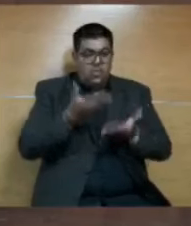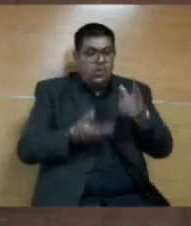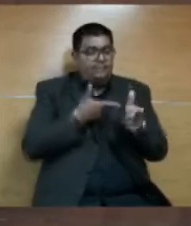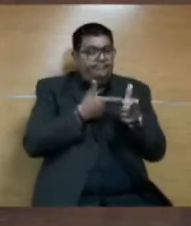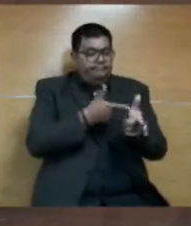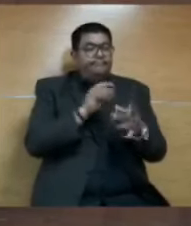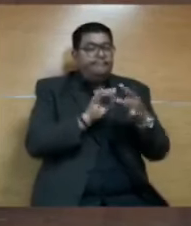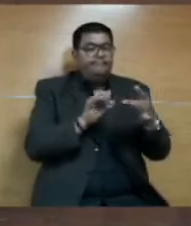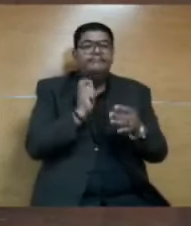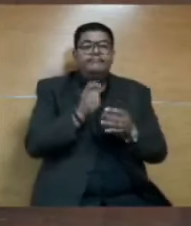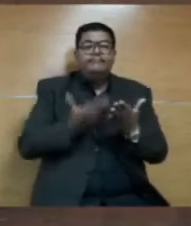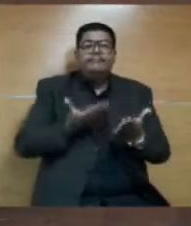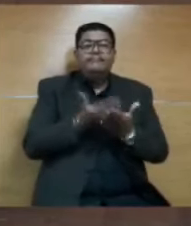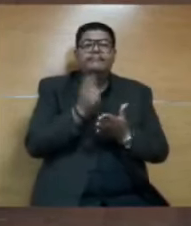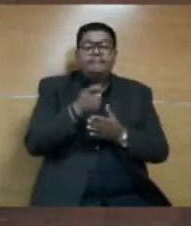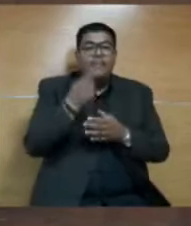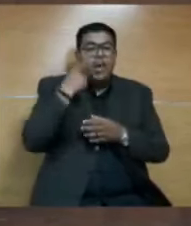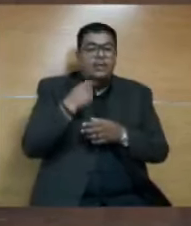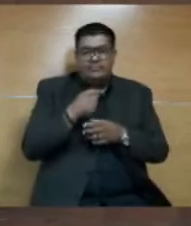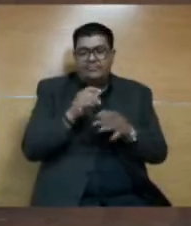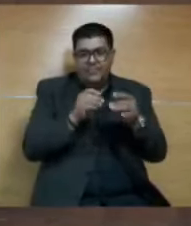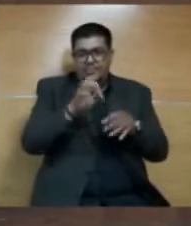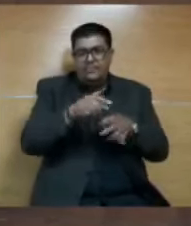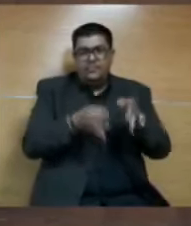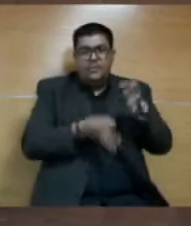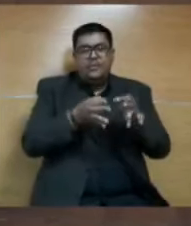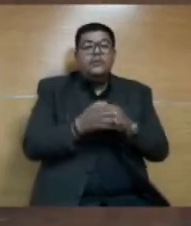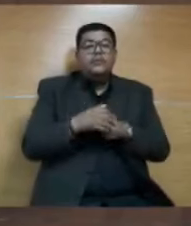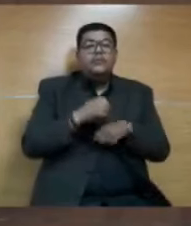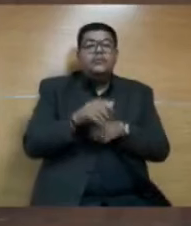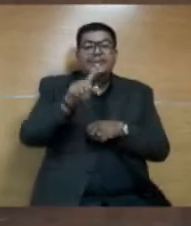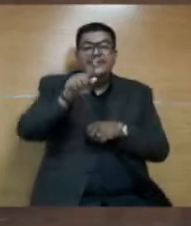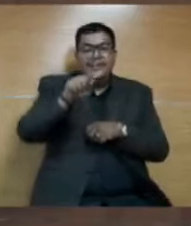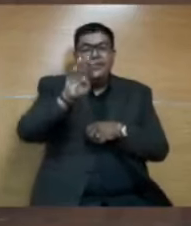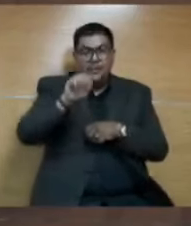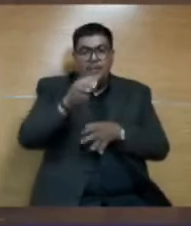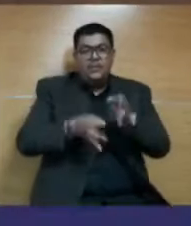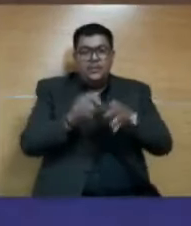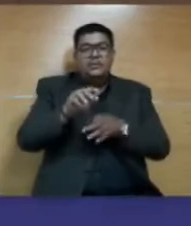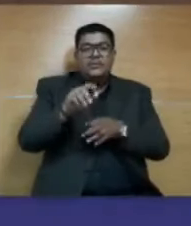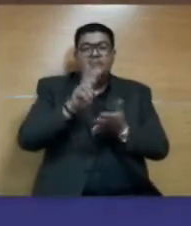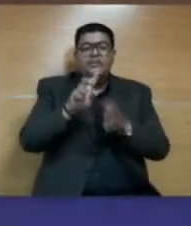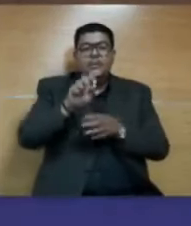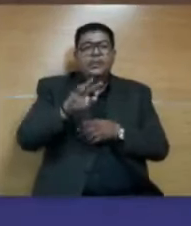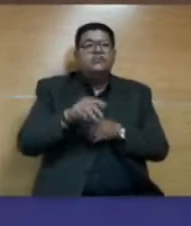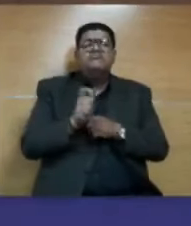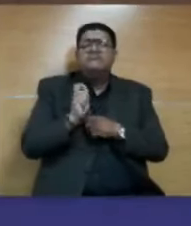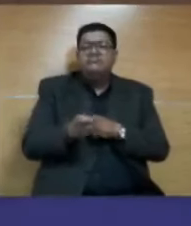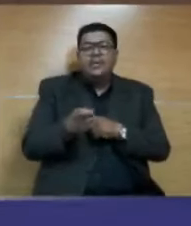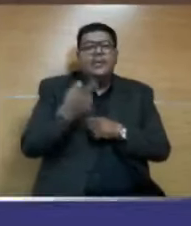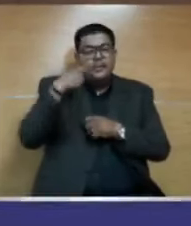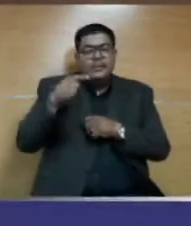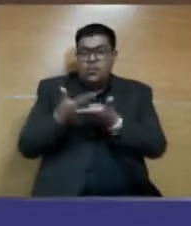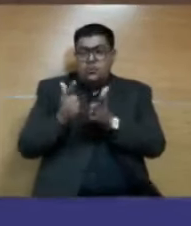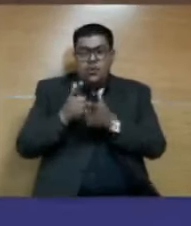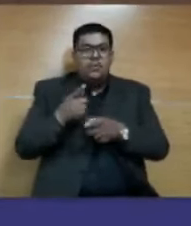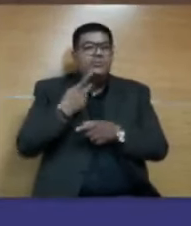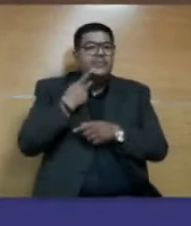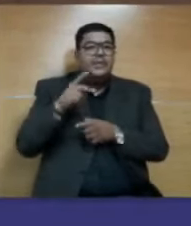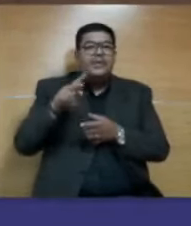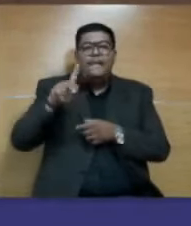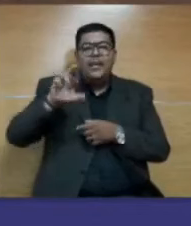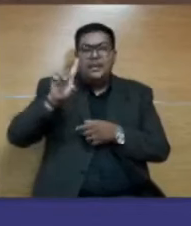Continúo con la cuenta del proyecto de sentencia del recurso de apelación 79 de este año, en el que el Partido Verde